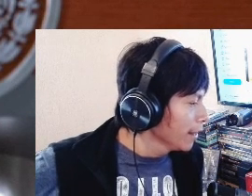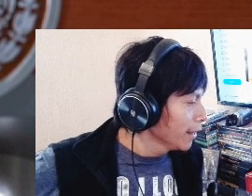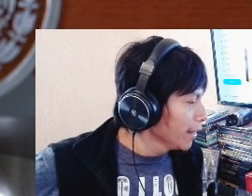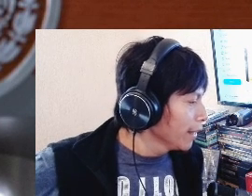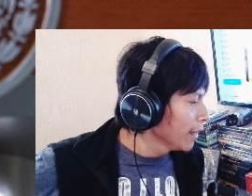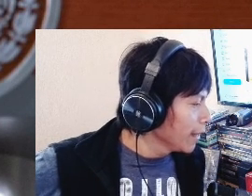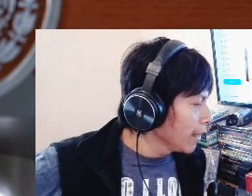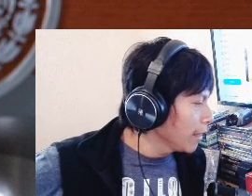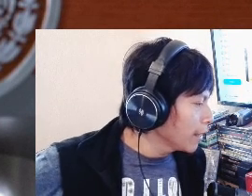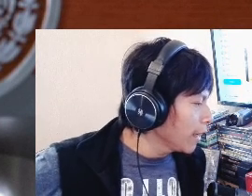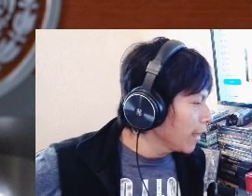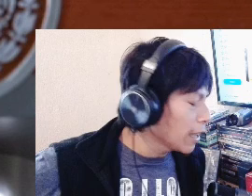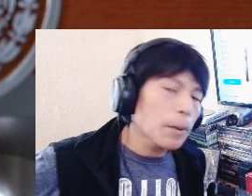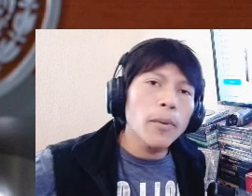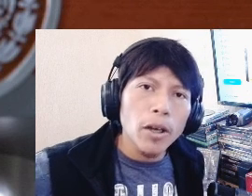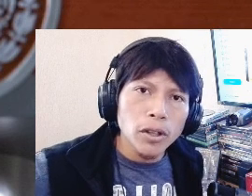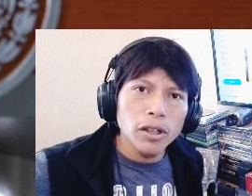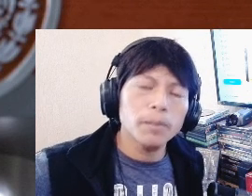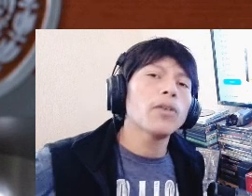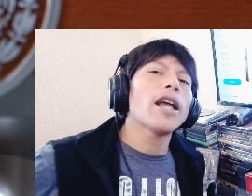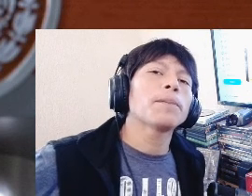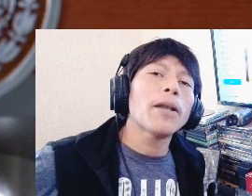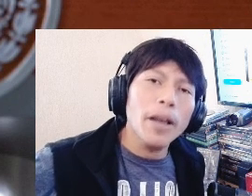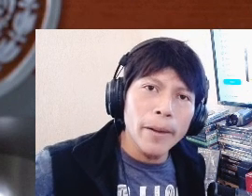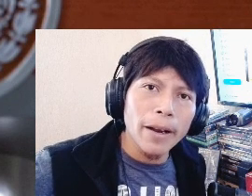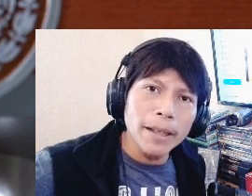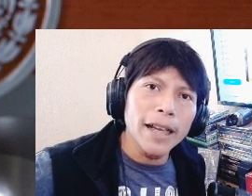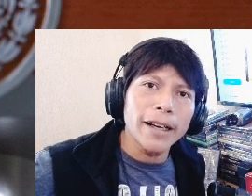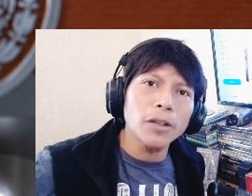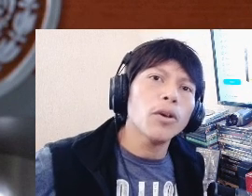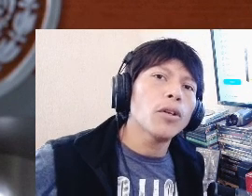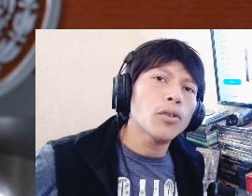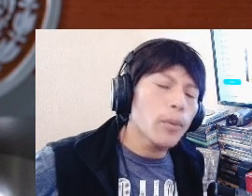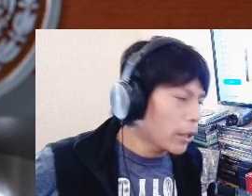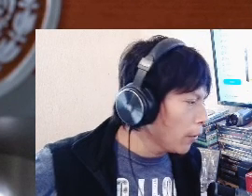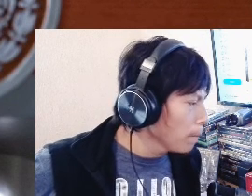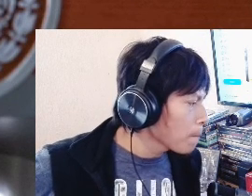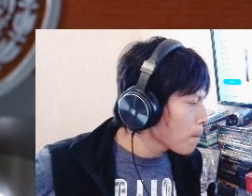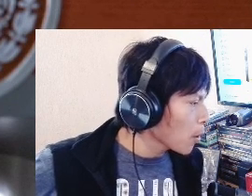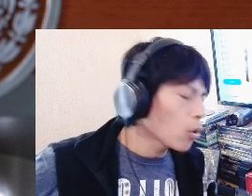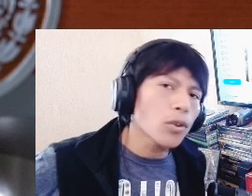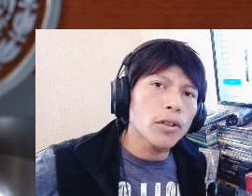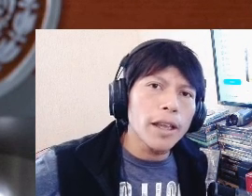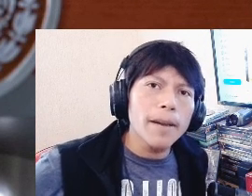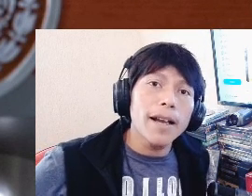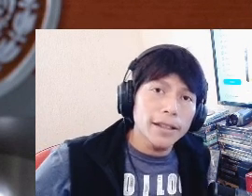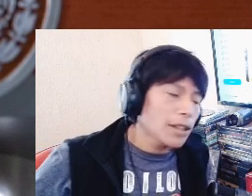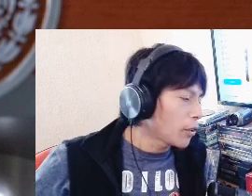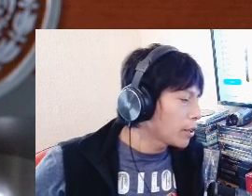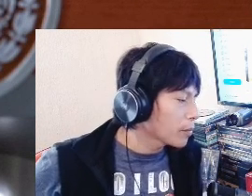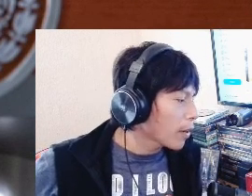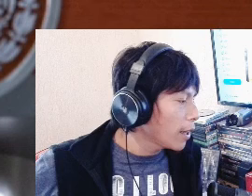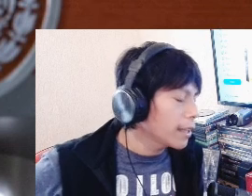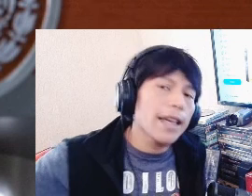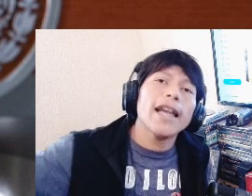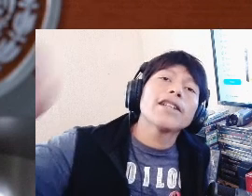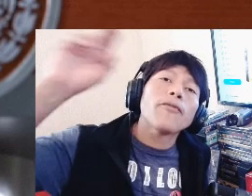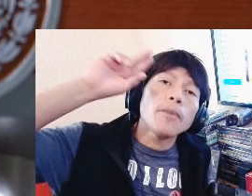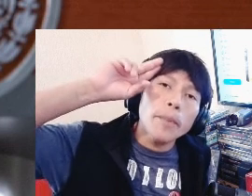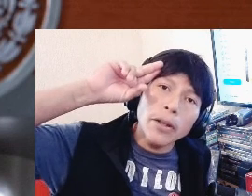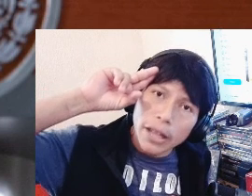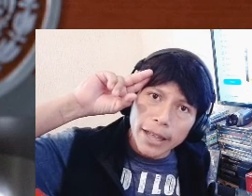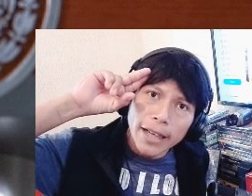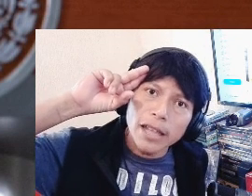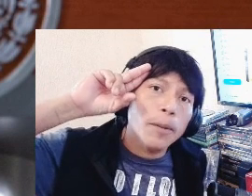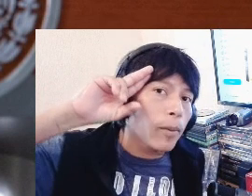despensa. Y espero verlos. Bueno, espero que me vean más al rato en otro video con otro tema. Así es, señores. Así que esta